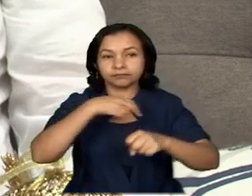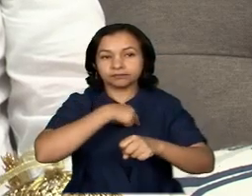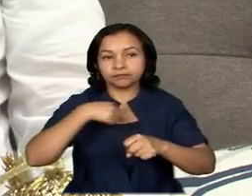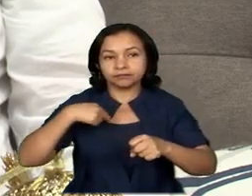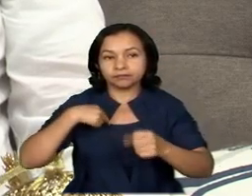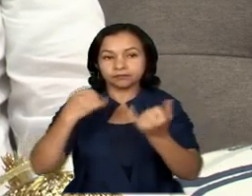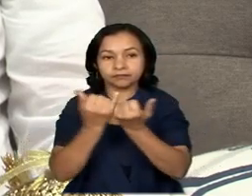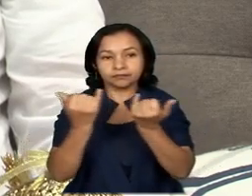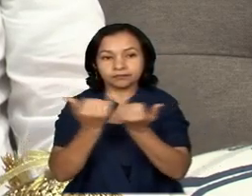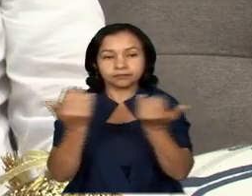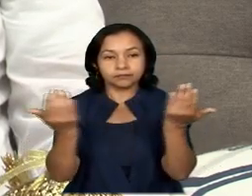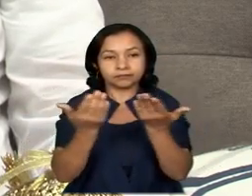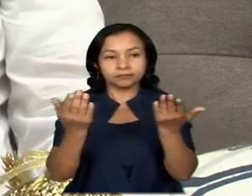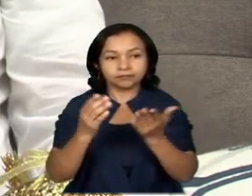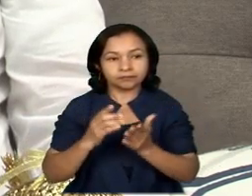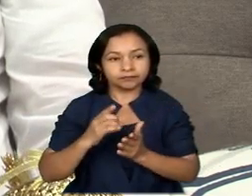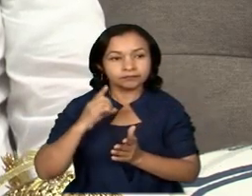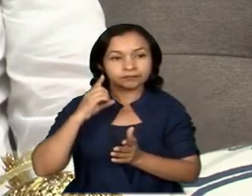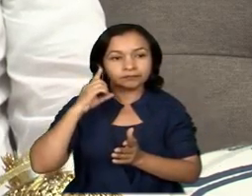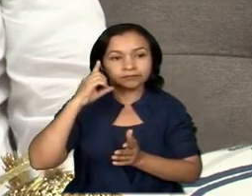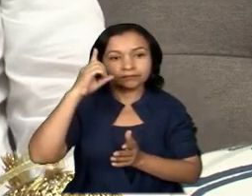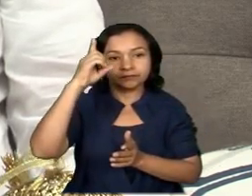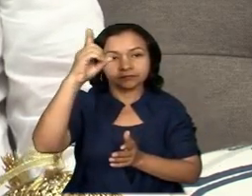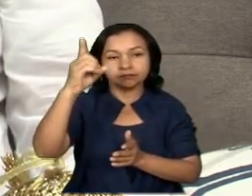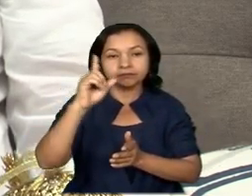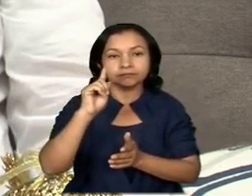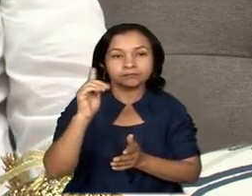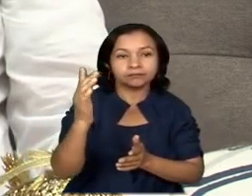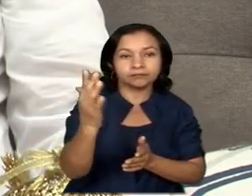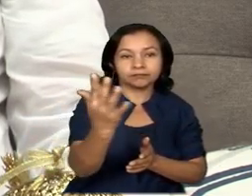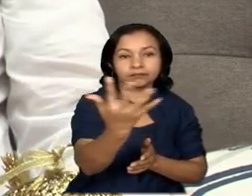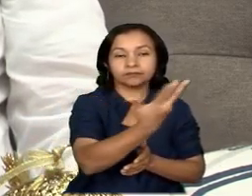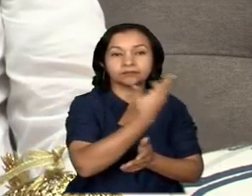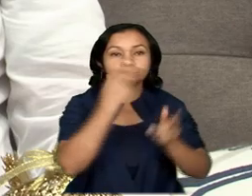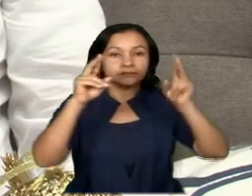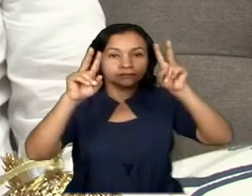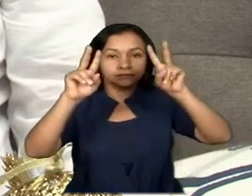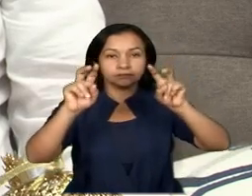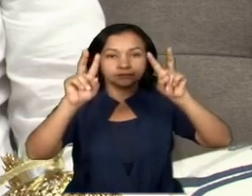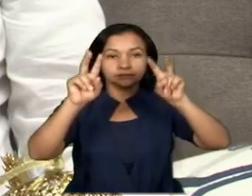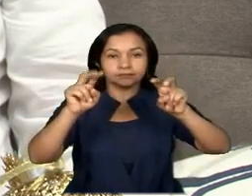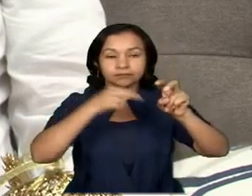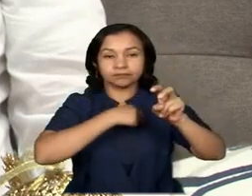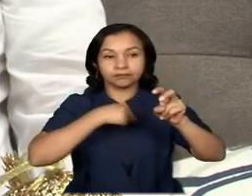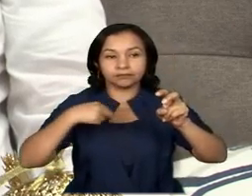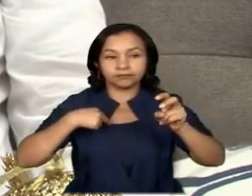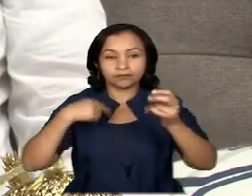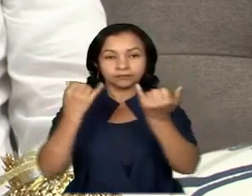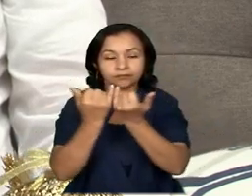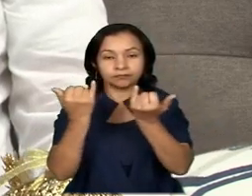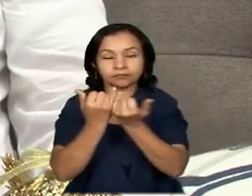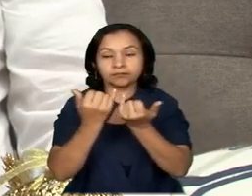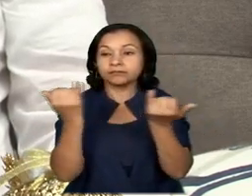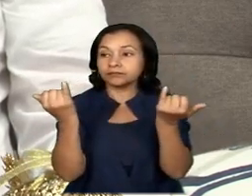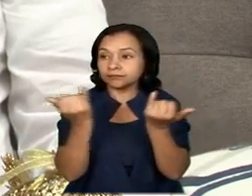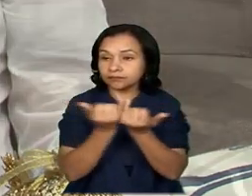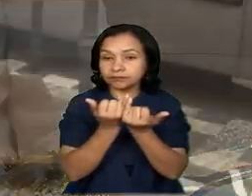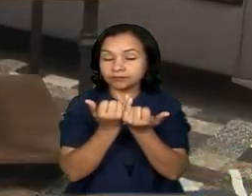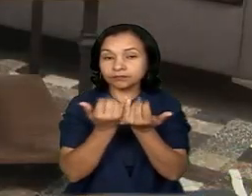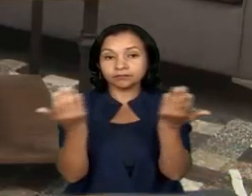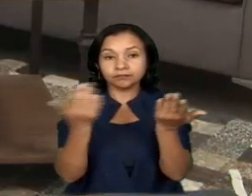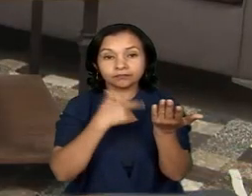en el cual se ha avanzado en todos aquellos temas que impactan en la calidad educativa, a la vez que también